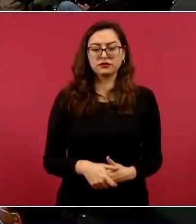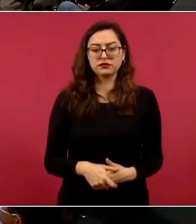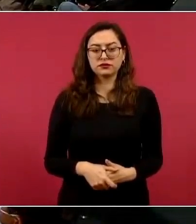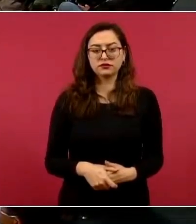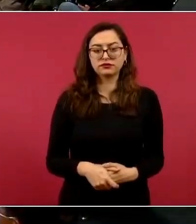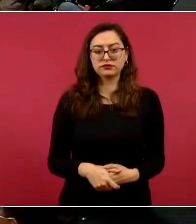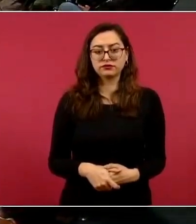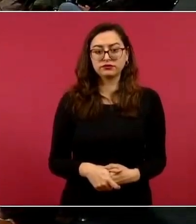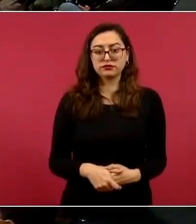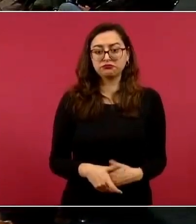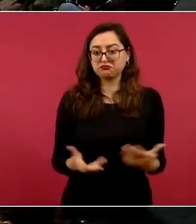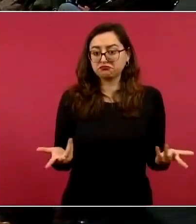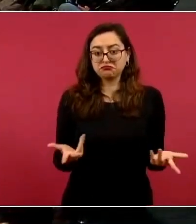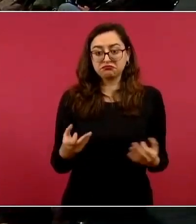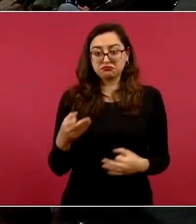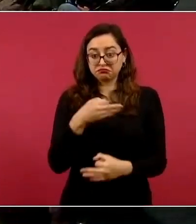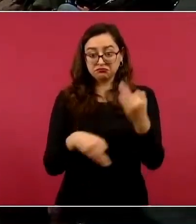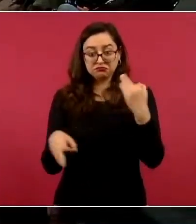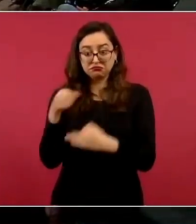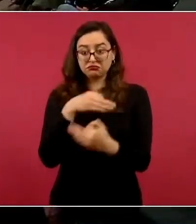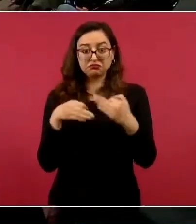Todos,